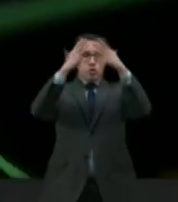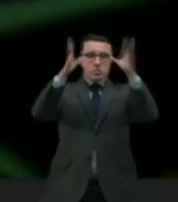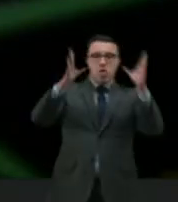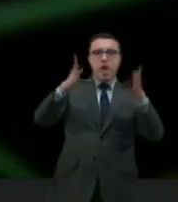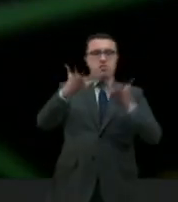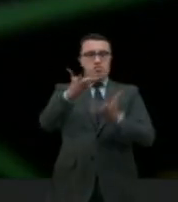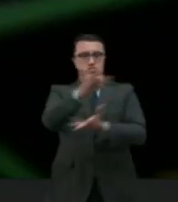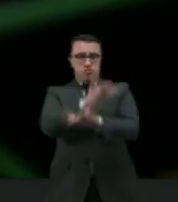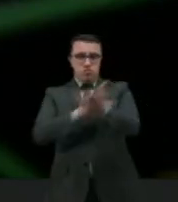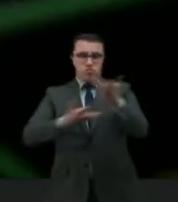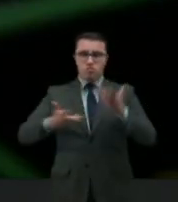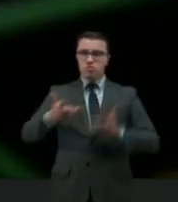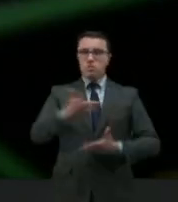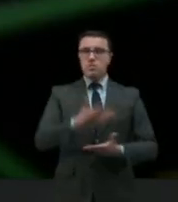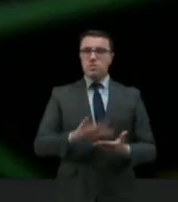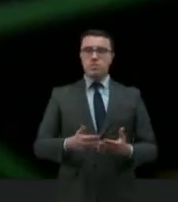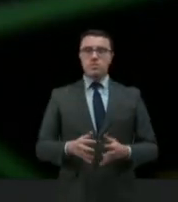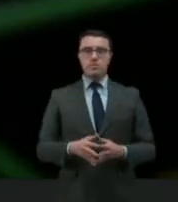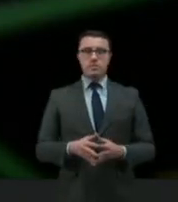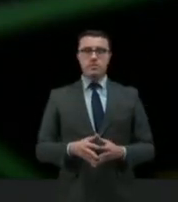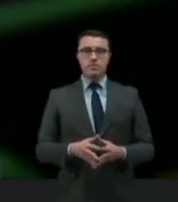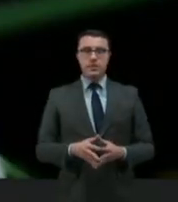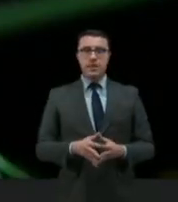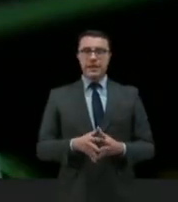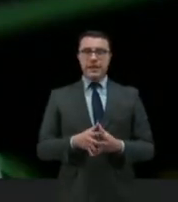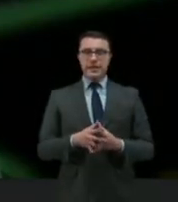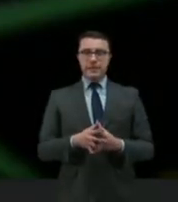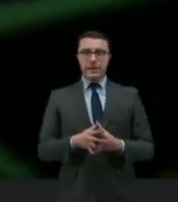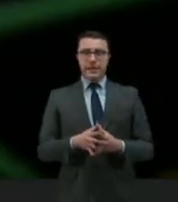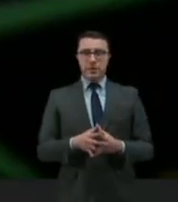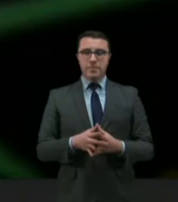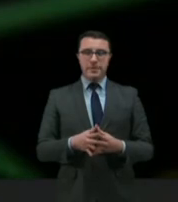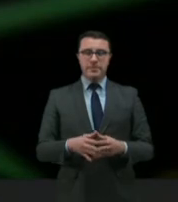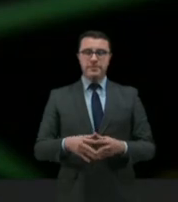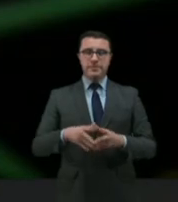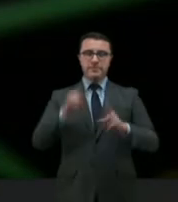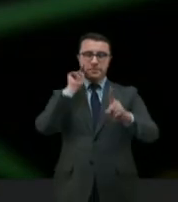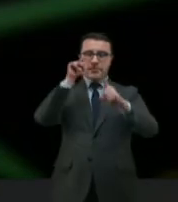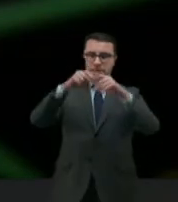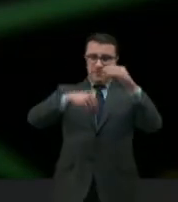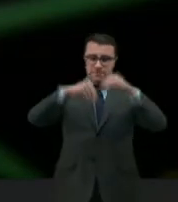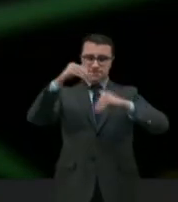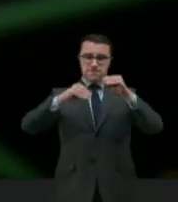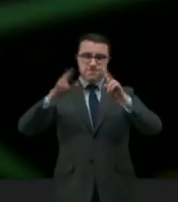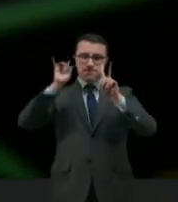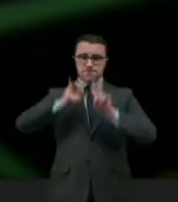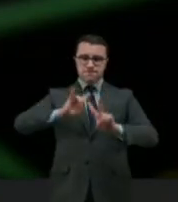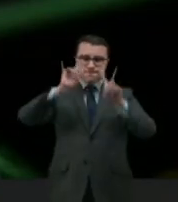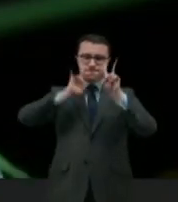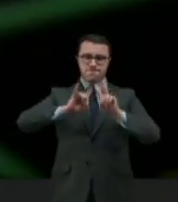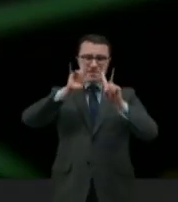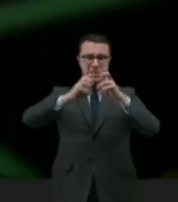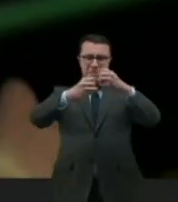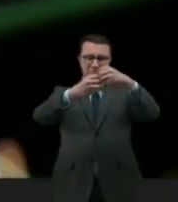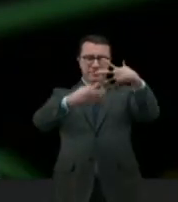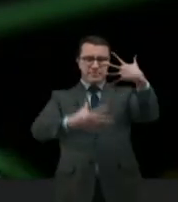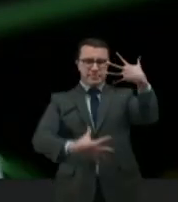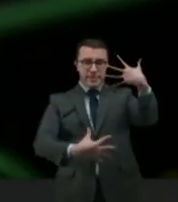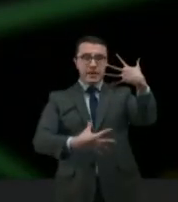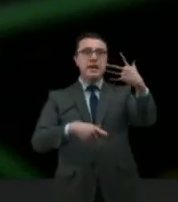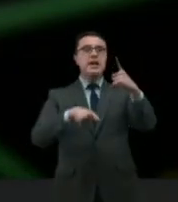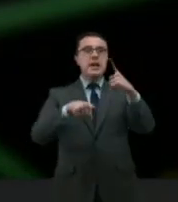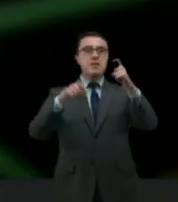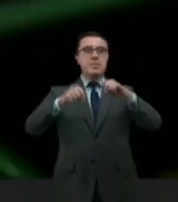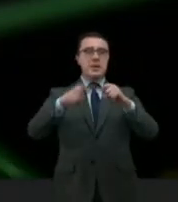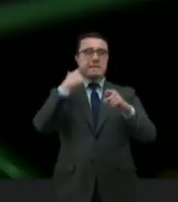colectivo. Entonces, en Mowis encontramos creaciones audiovisuales en este momento de todo tipo, y háganle cuenta que es como un mall,